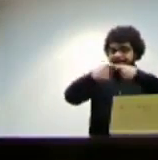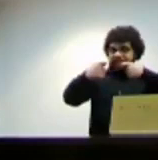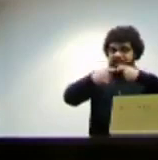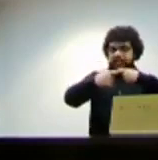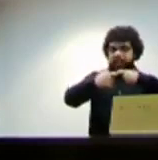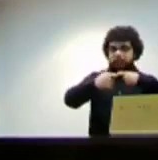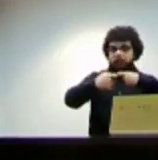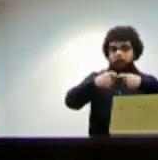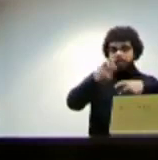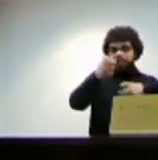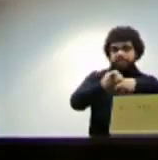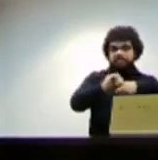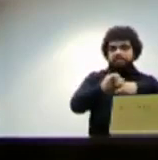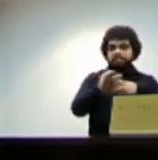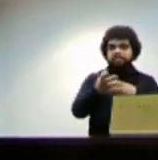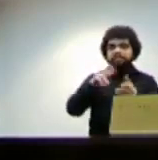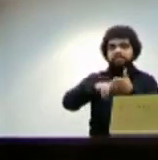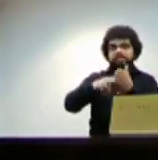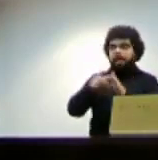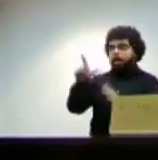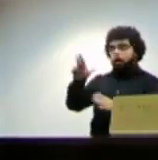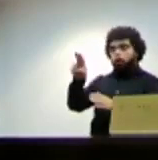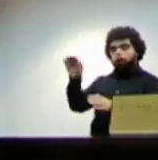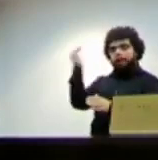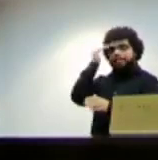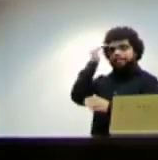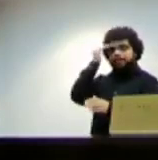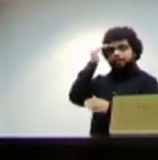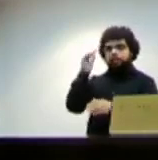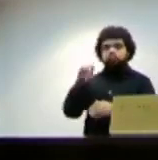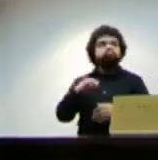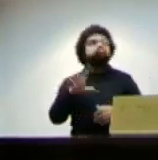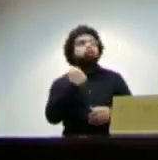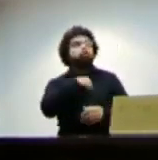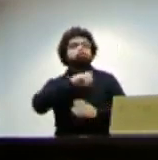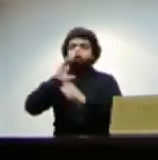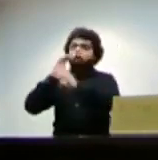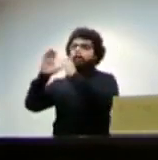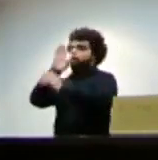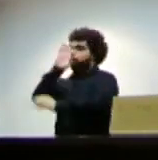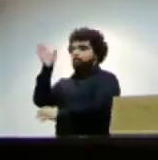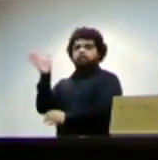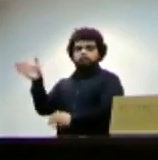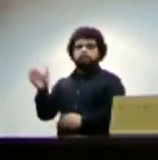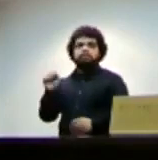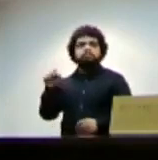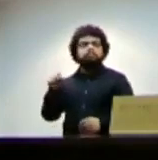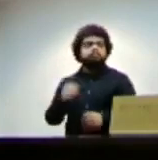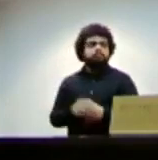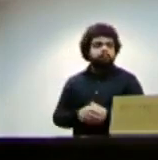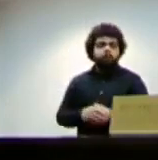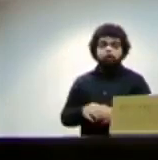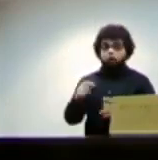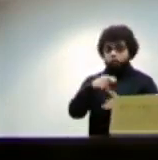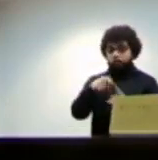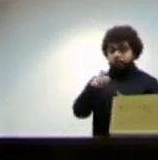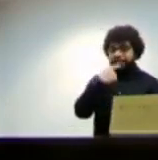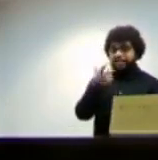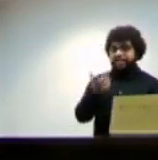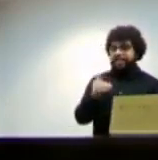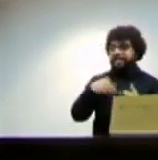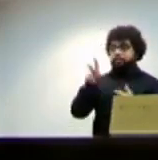Nos comunicamos con ellos directamente. Y cuando usted dice con ellos, porque allí hay en el centro de control energético. Allí hay